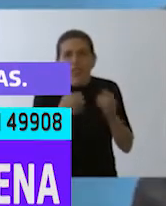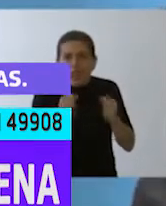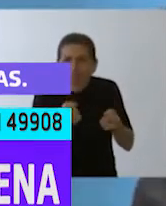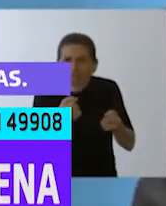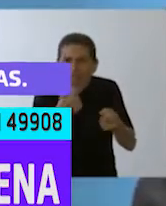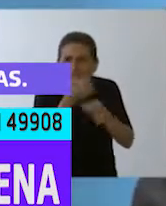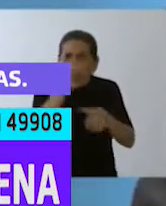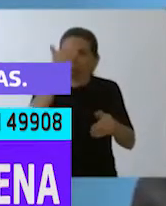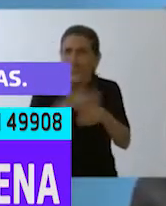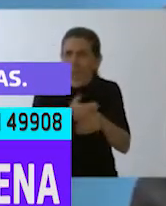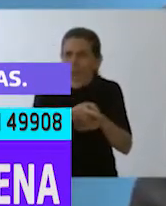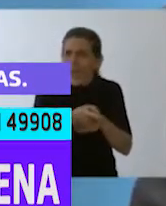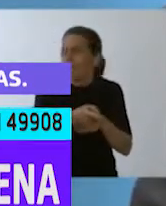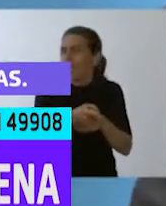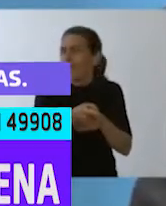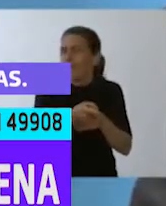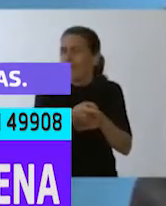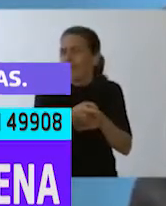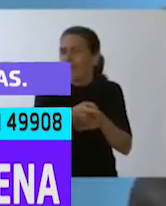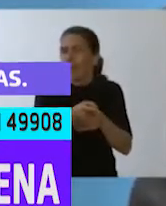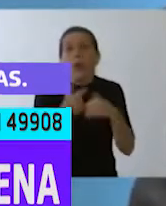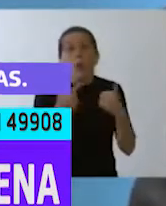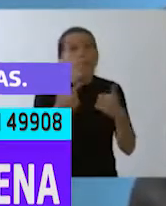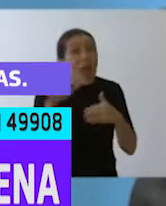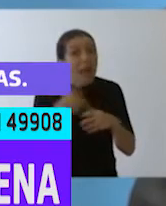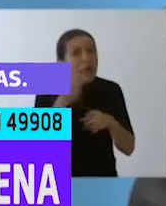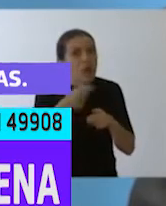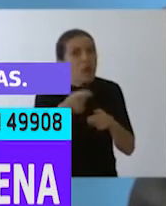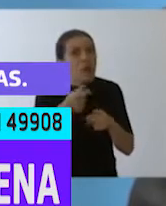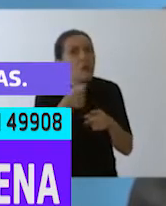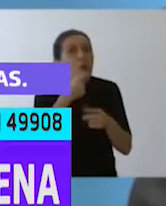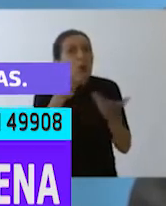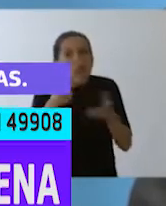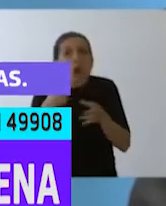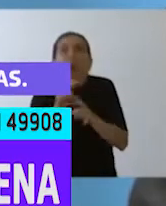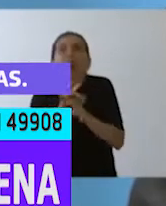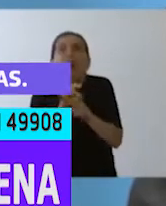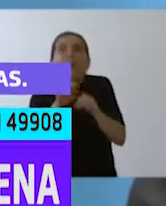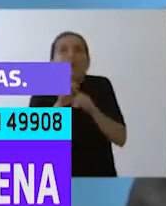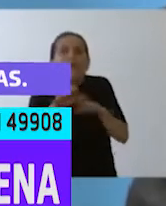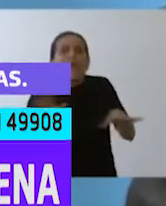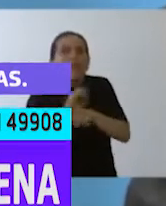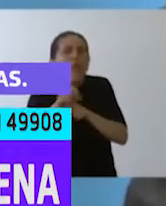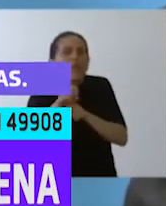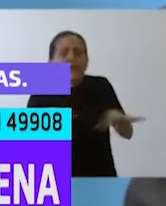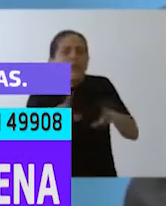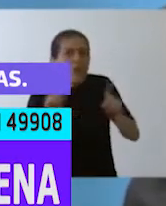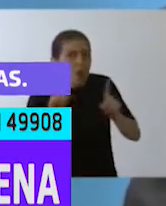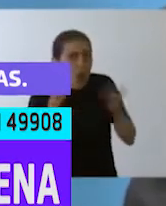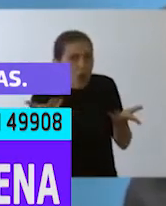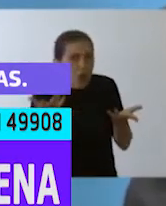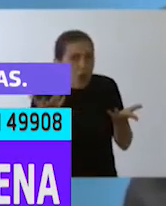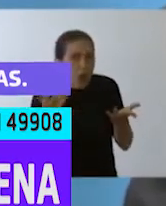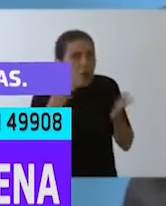de la pandemia previa con H1N1, que también integré el comité de expertos. ¿Se acuerdan? En el año 2009 tuvimos